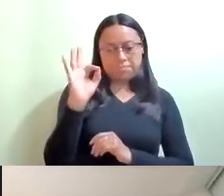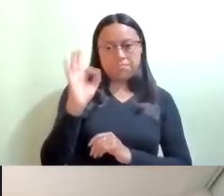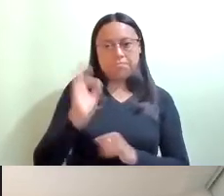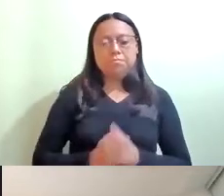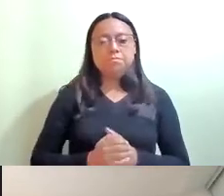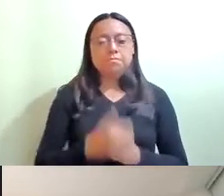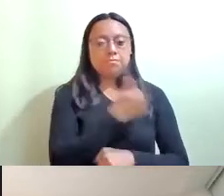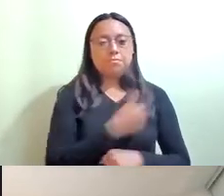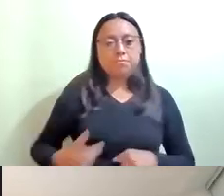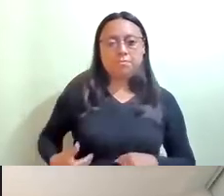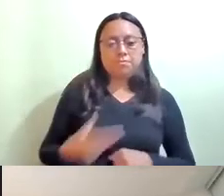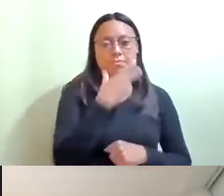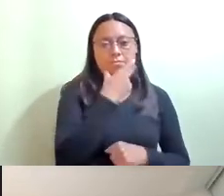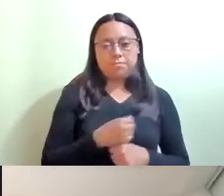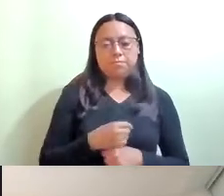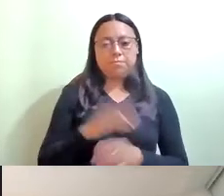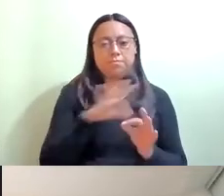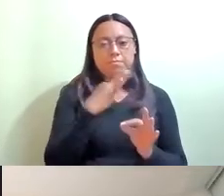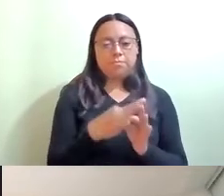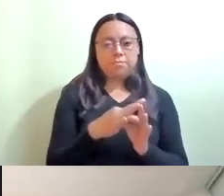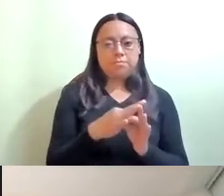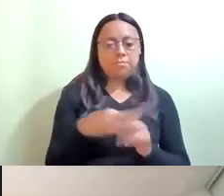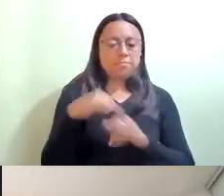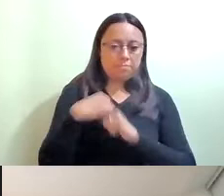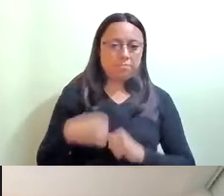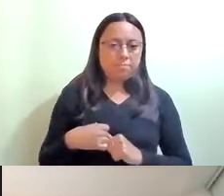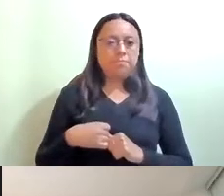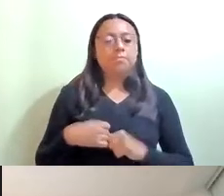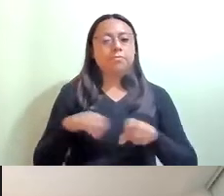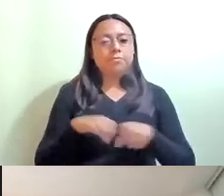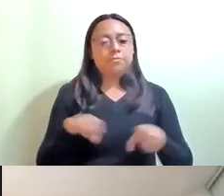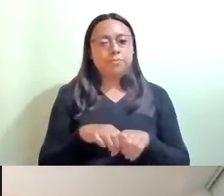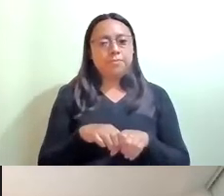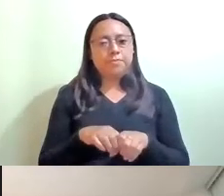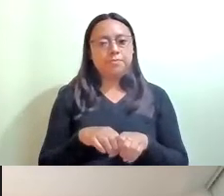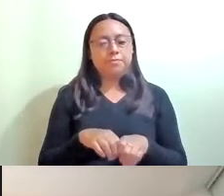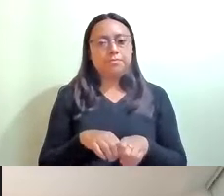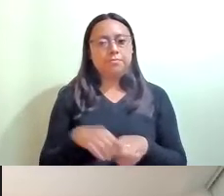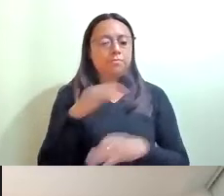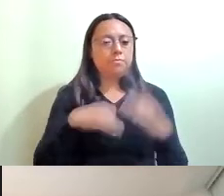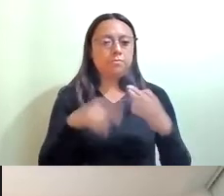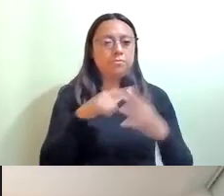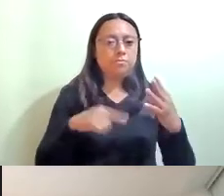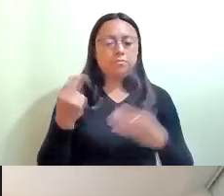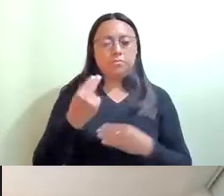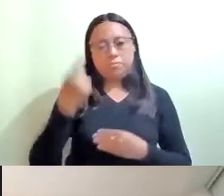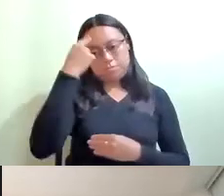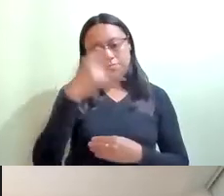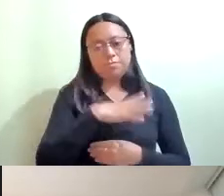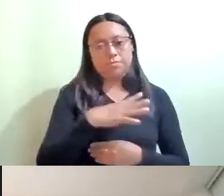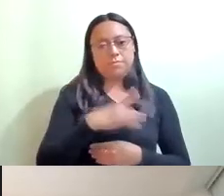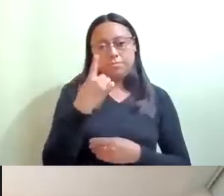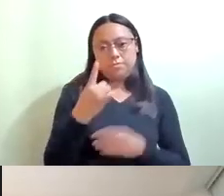con su facultad, se acopie los elementos necesarios para tener un